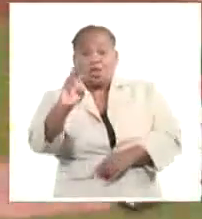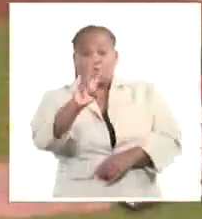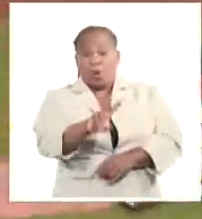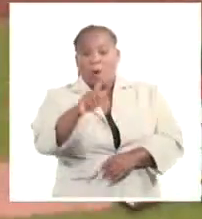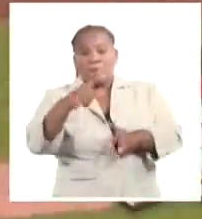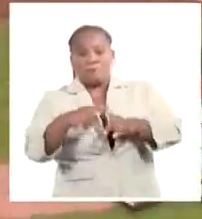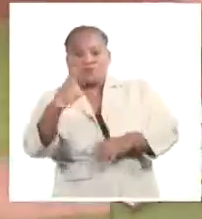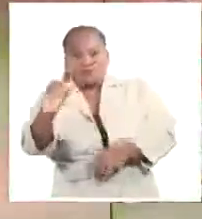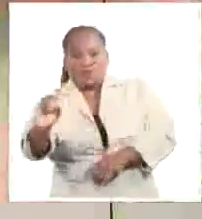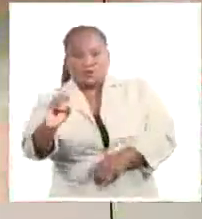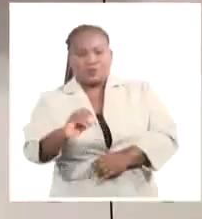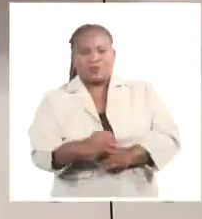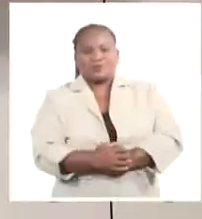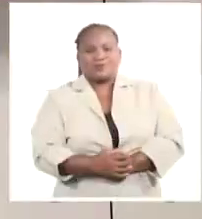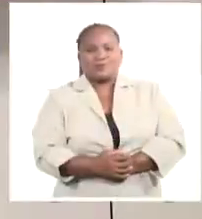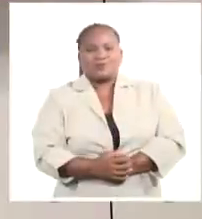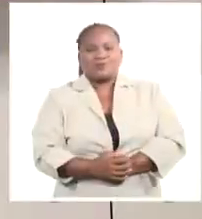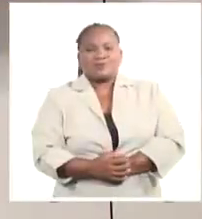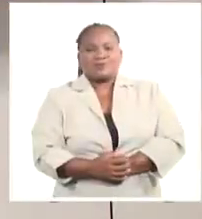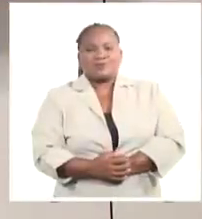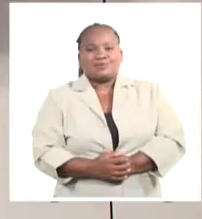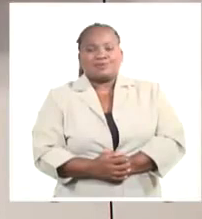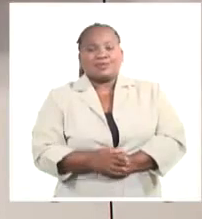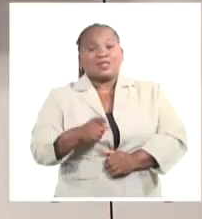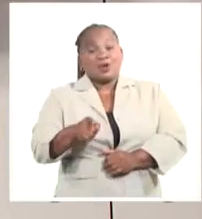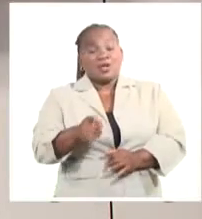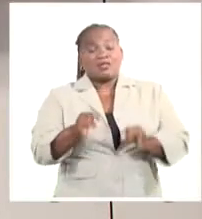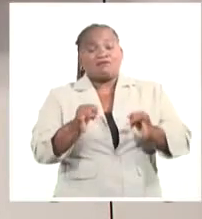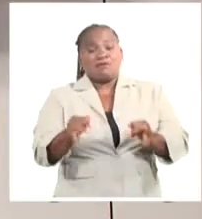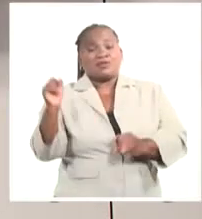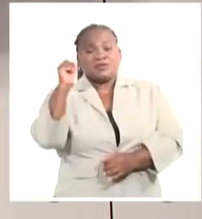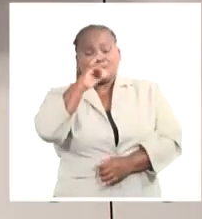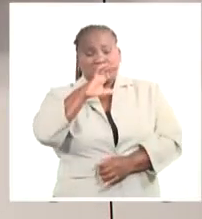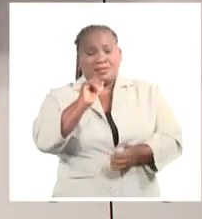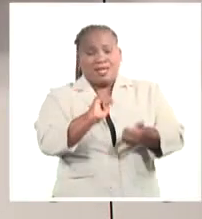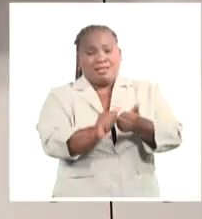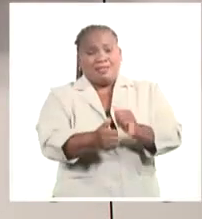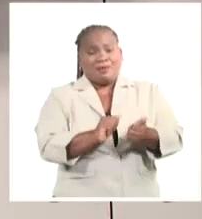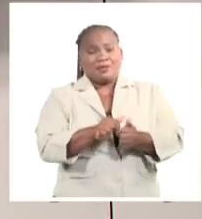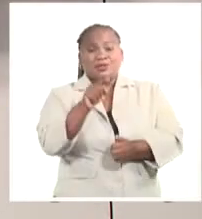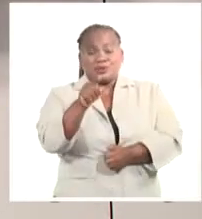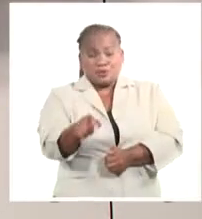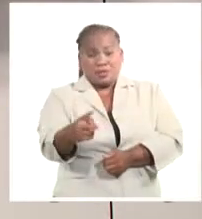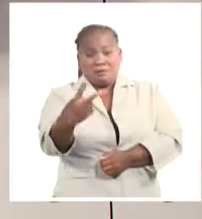Nacional. Con esto finalizan los deportes. Manténgase informado al mediodía.